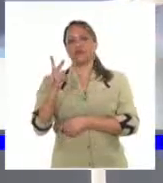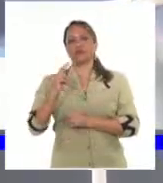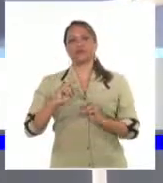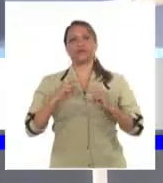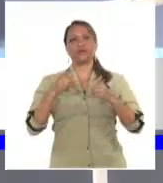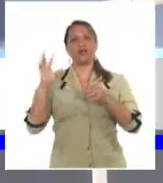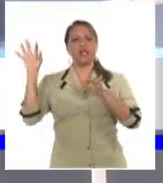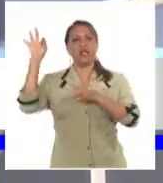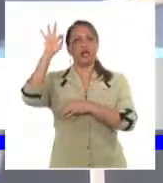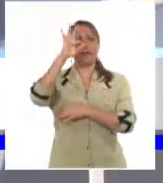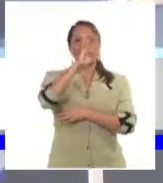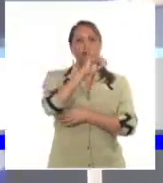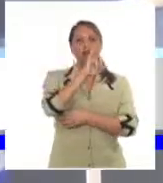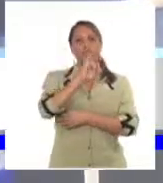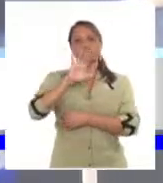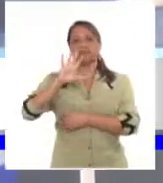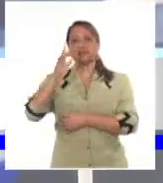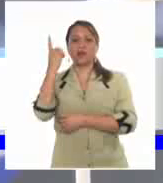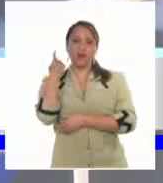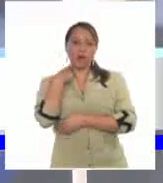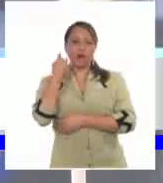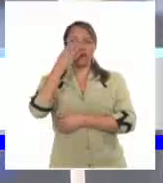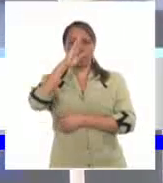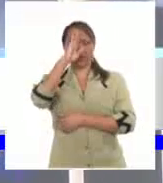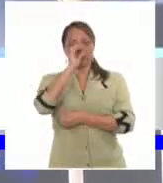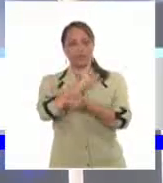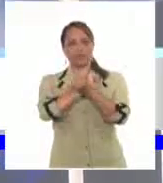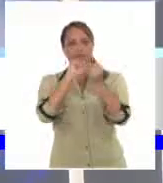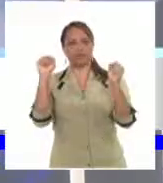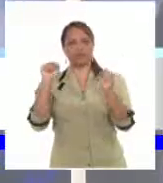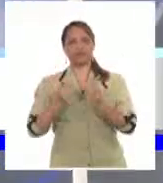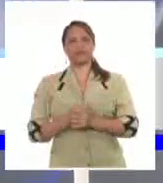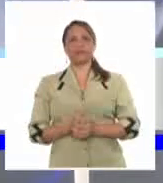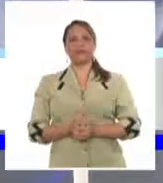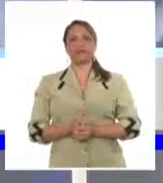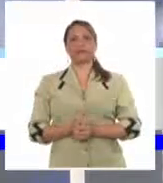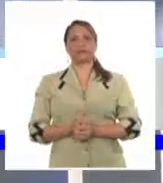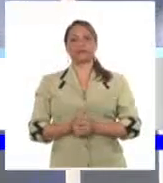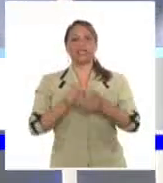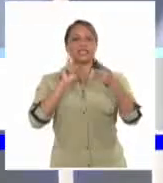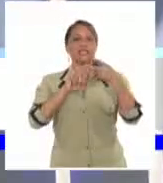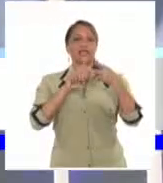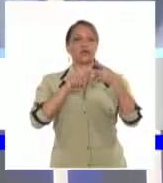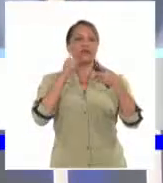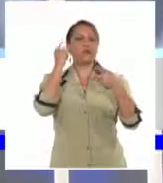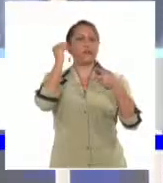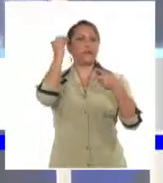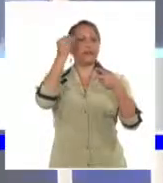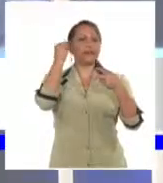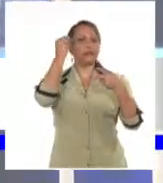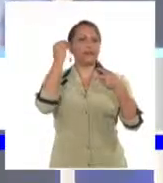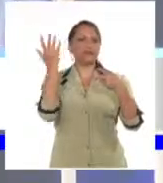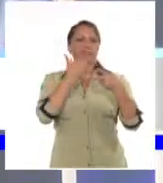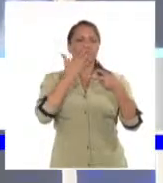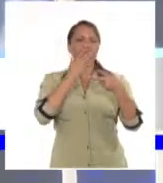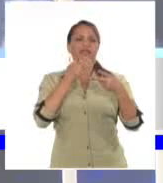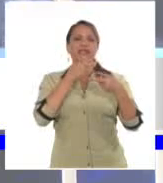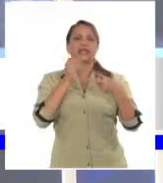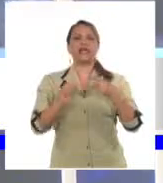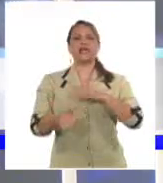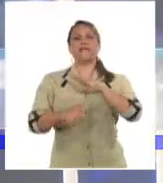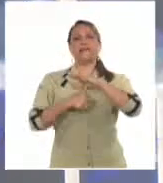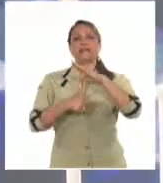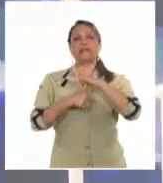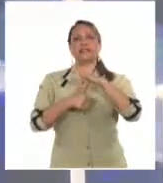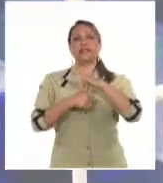de 65 años de nuestra soberanía. El segundo pensamiento para el eterno presidente de la